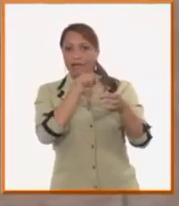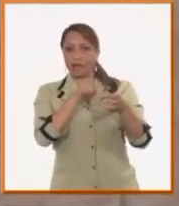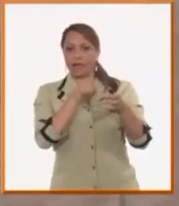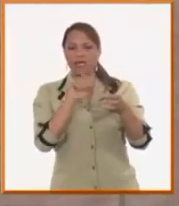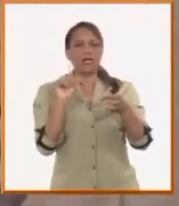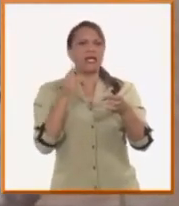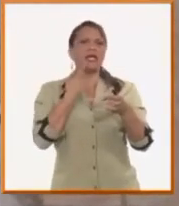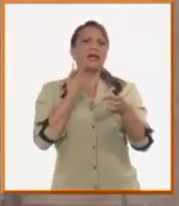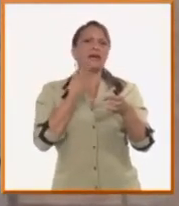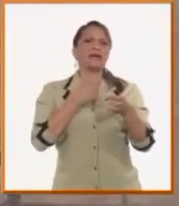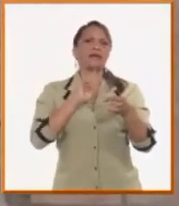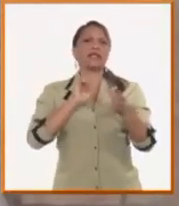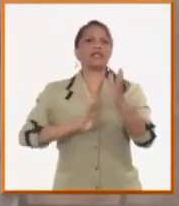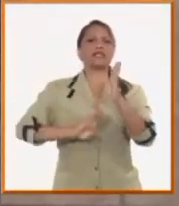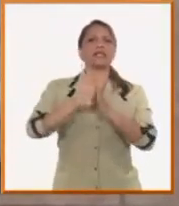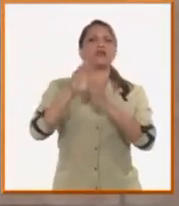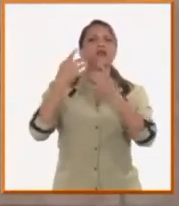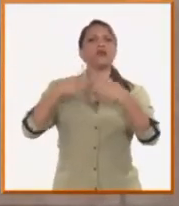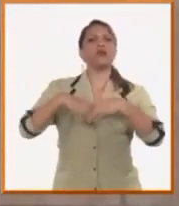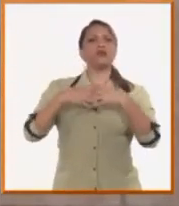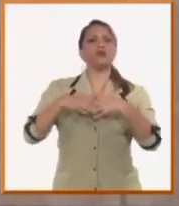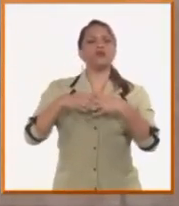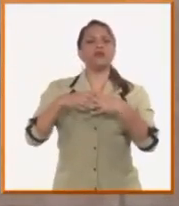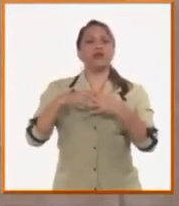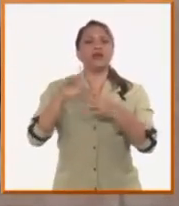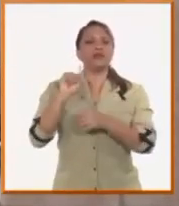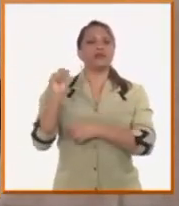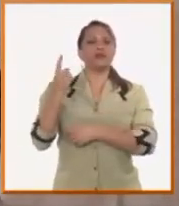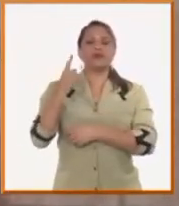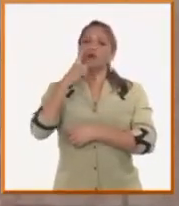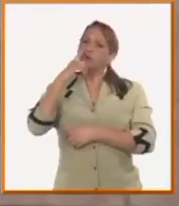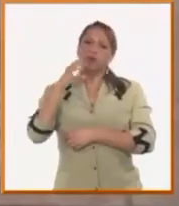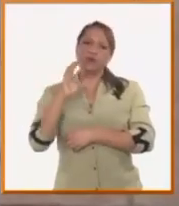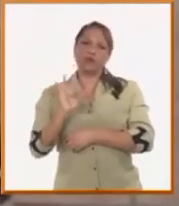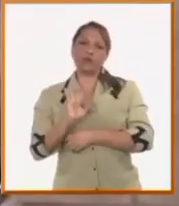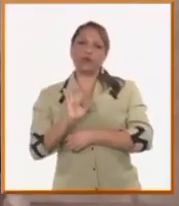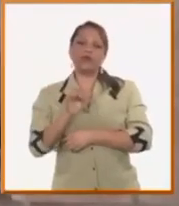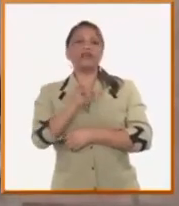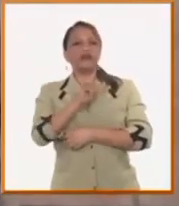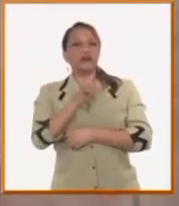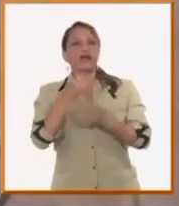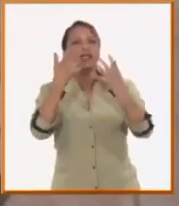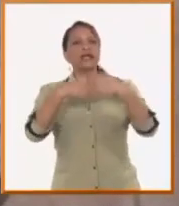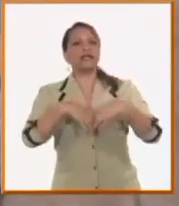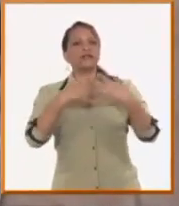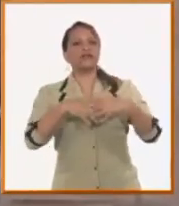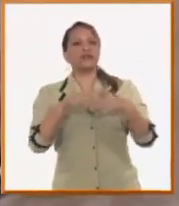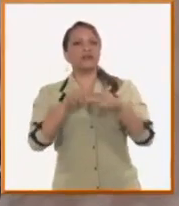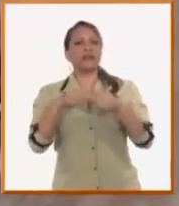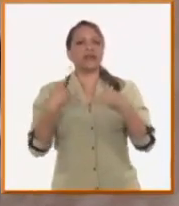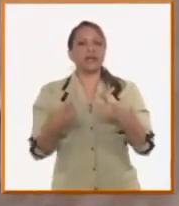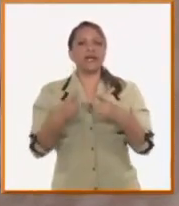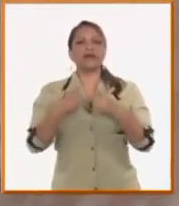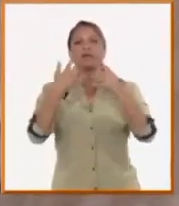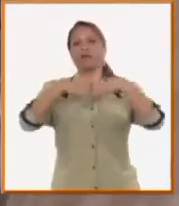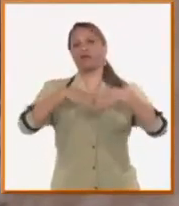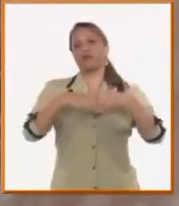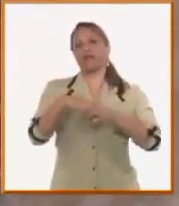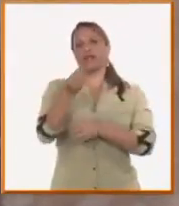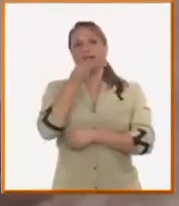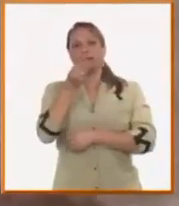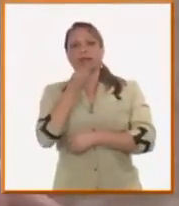solo para el desarrollo de la industria, para la industria, es también de la industria para la producción de alimentos, para